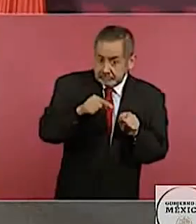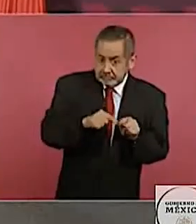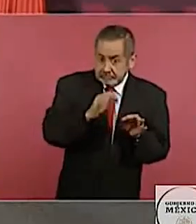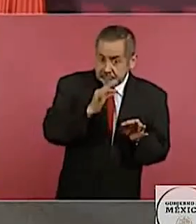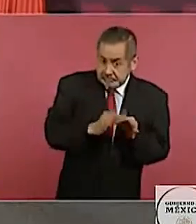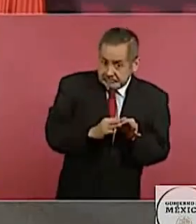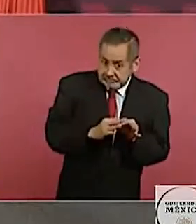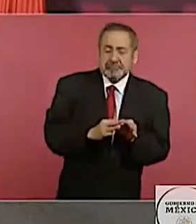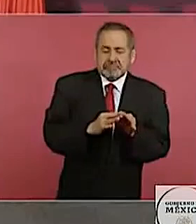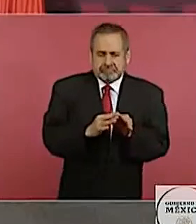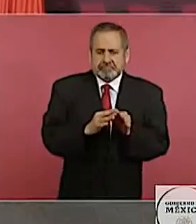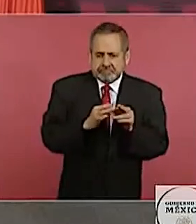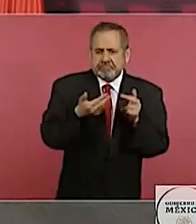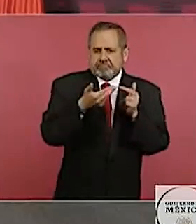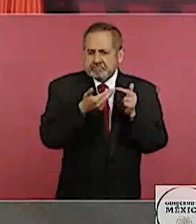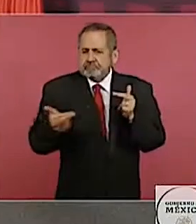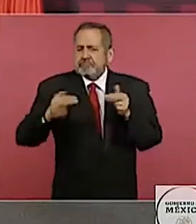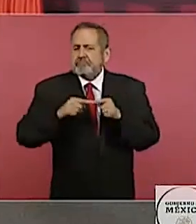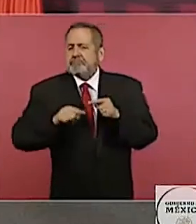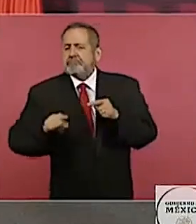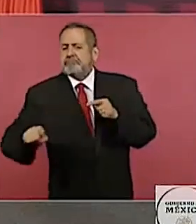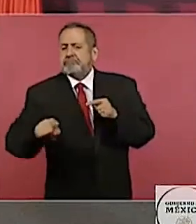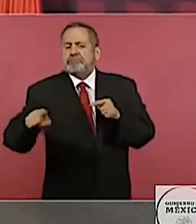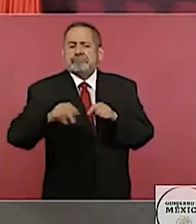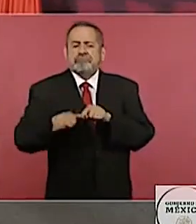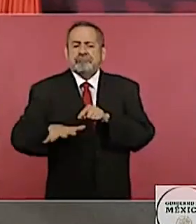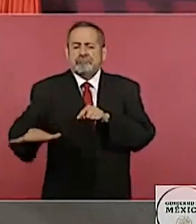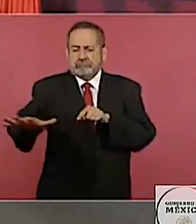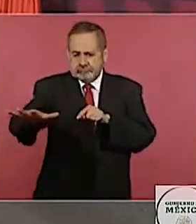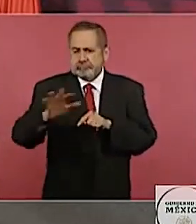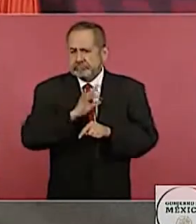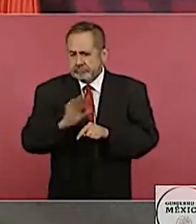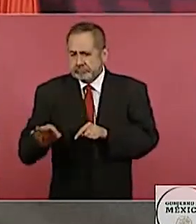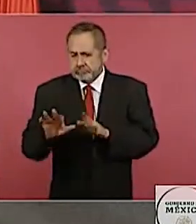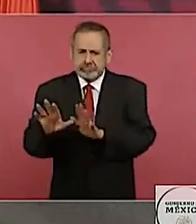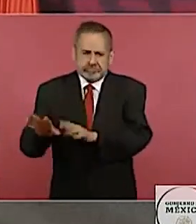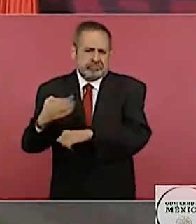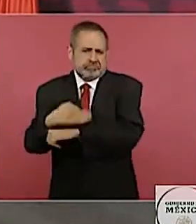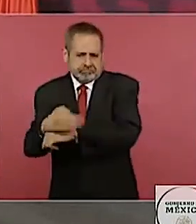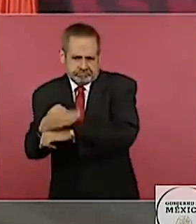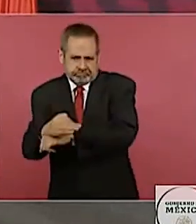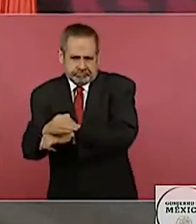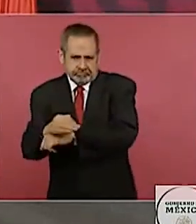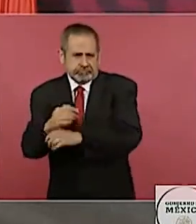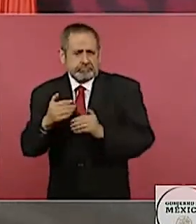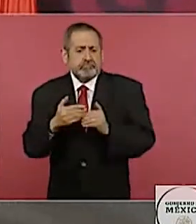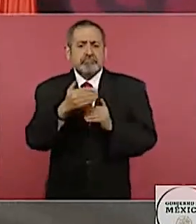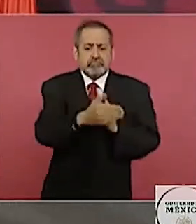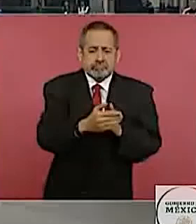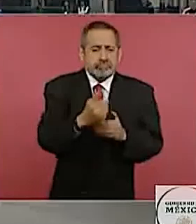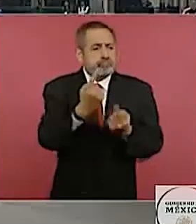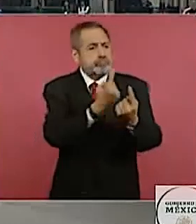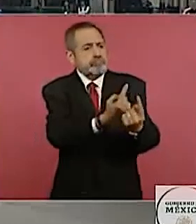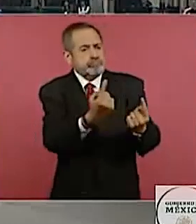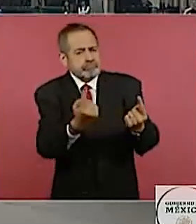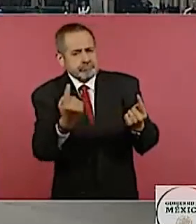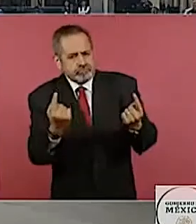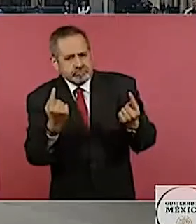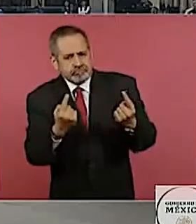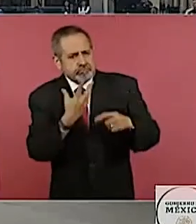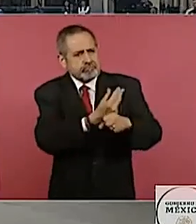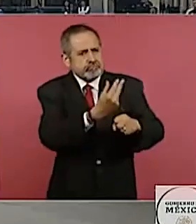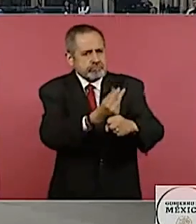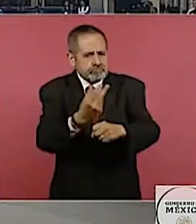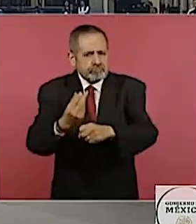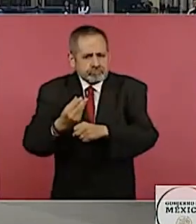van hacia los domicilios a las habitaciones lo hemos estado haciendo y vamos a avanzar en ese sentido muy bien Este